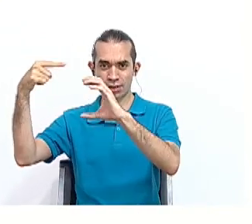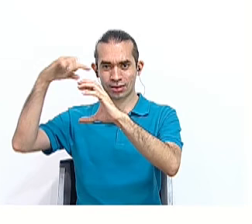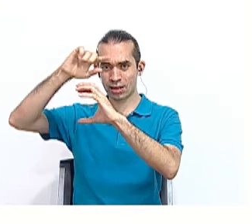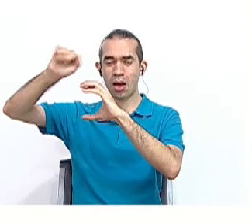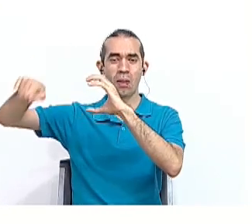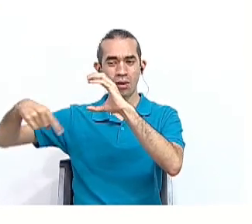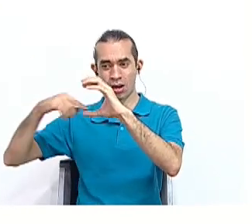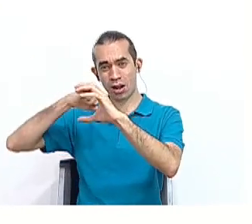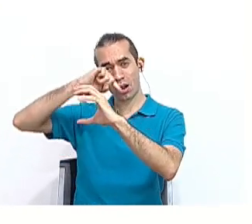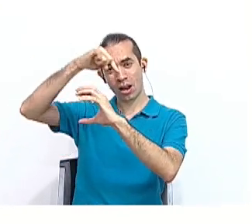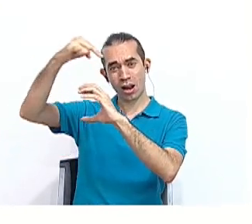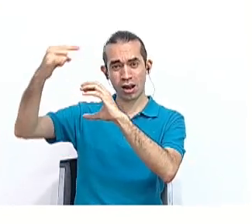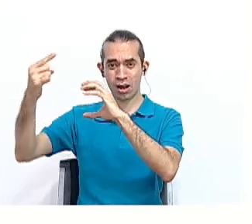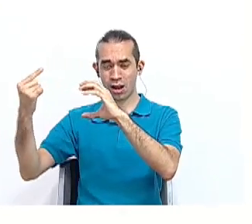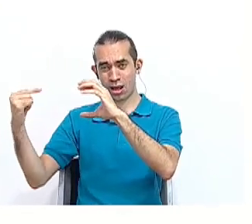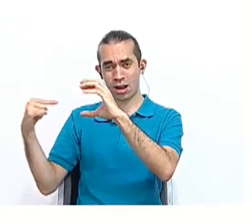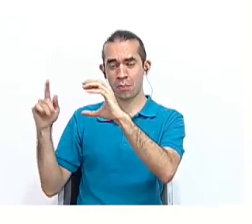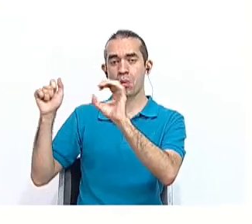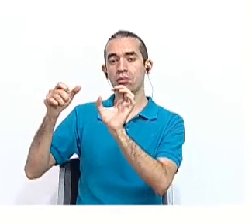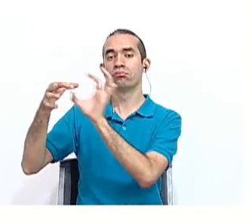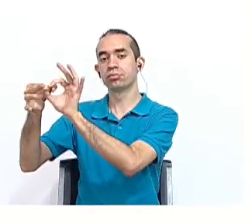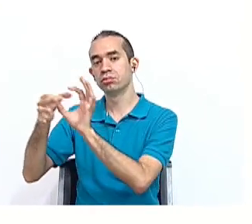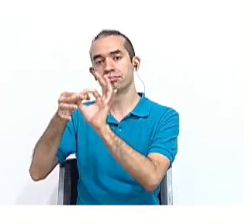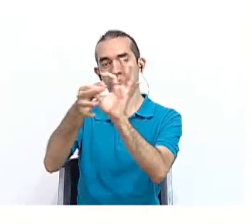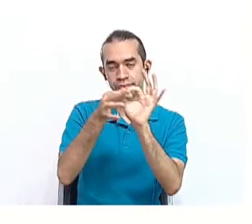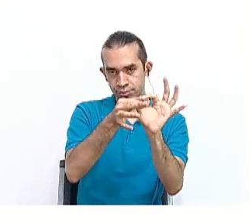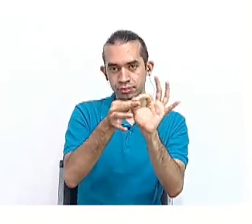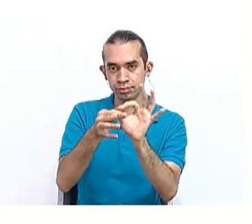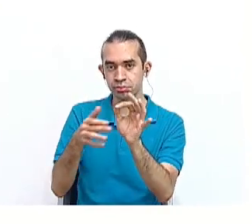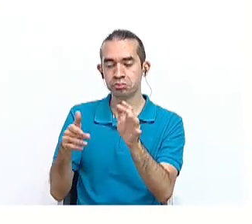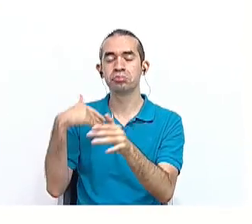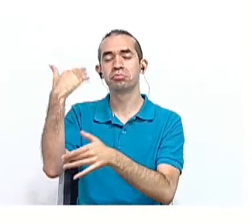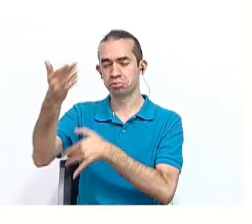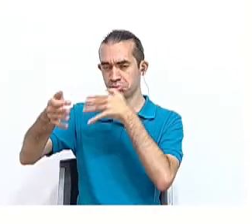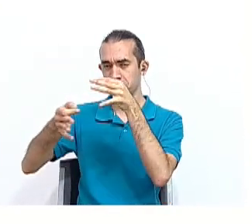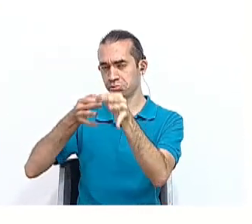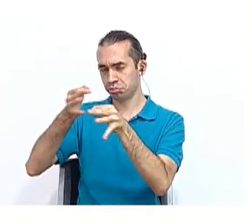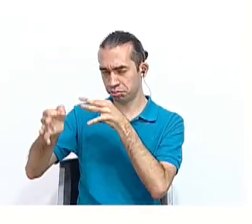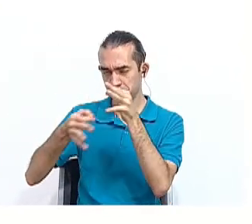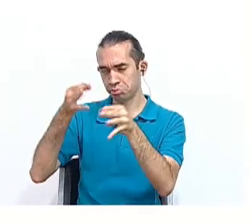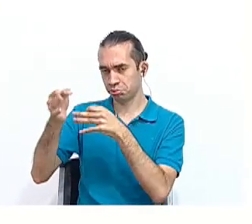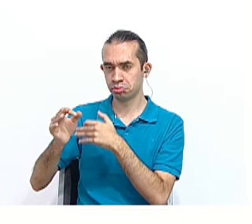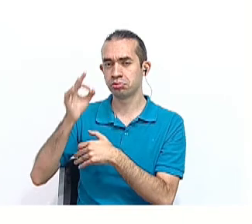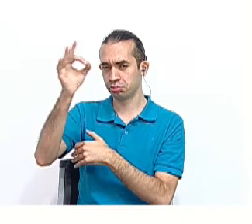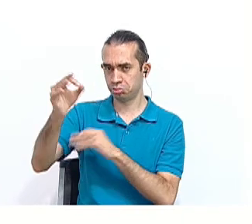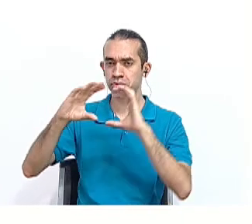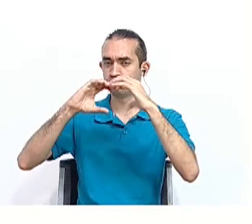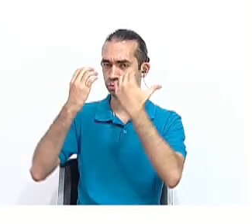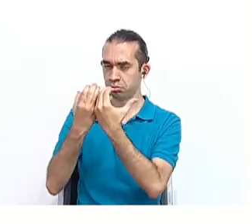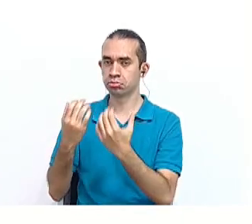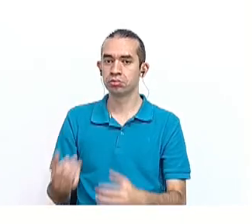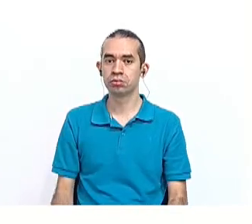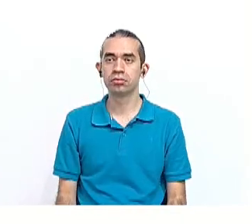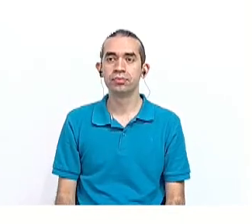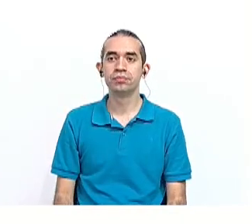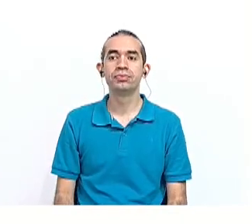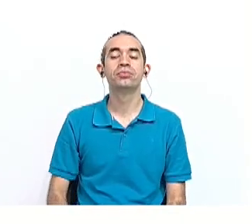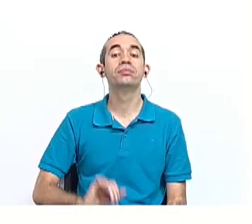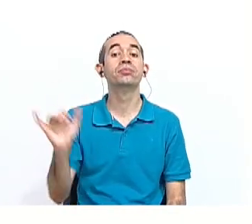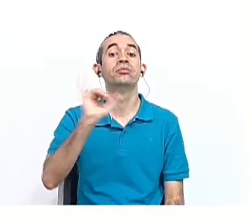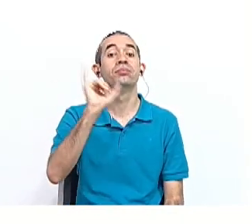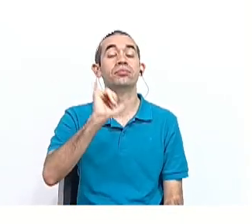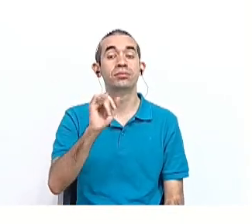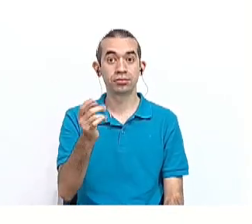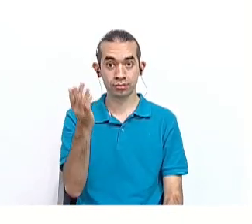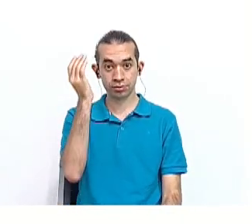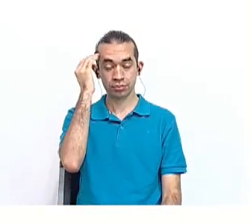elemento para enlazarse con otro. Y lo vamos a desarrollar aún más en nuestra siguiente clase. Pero también, como